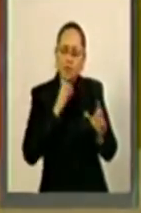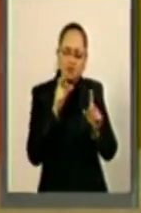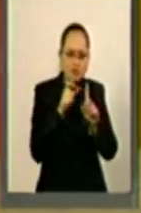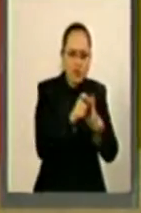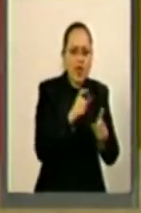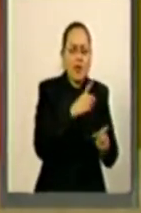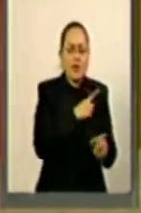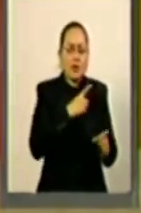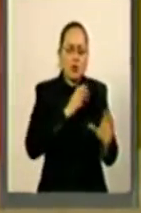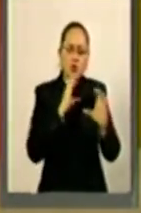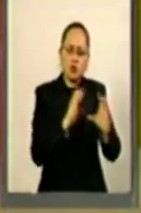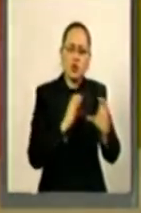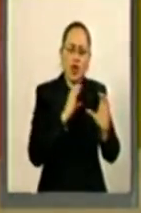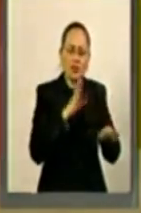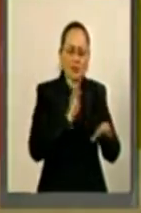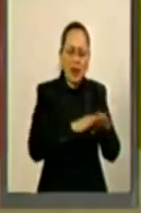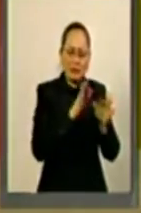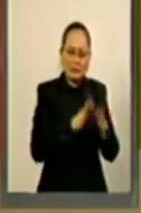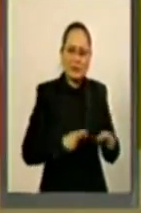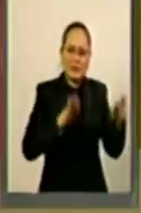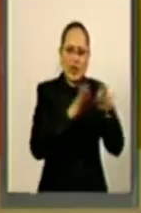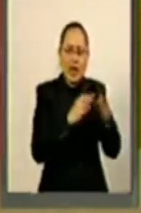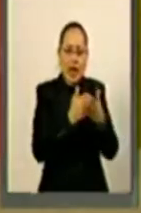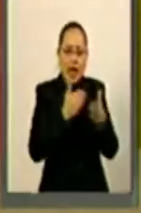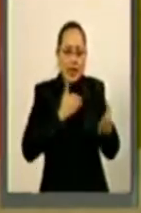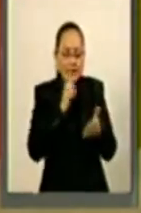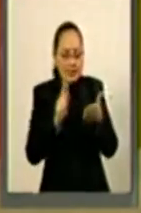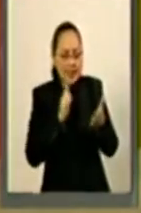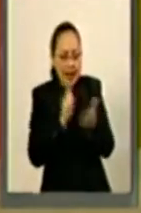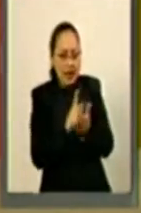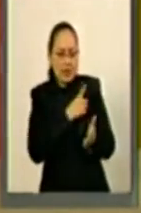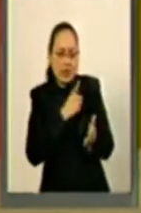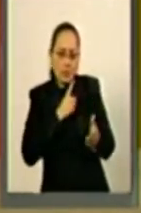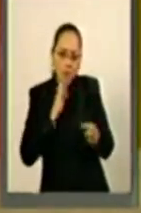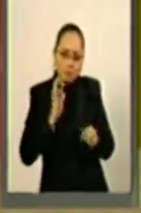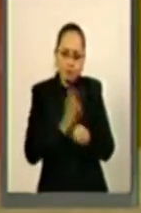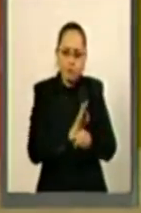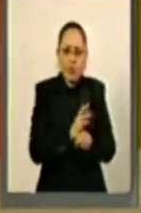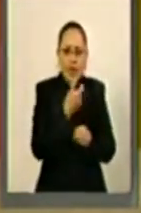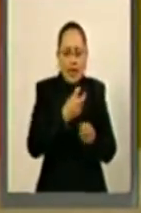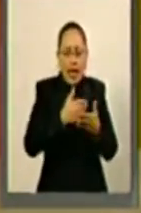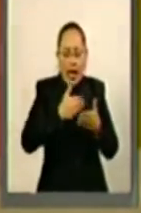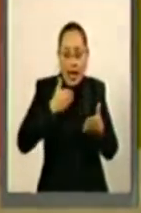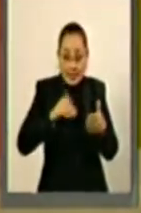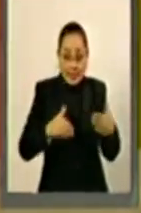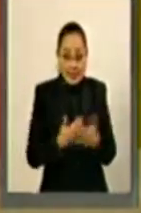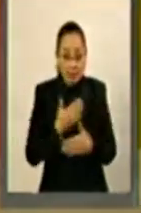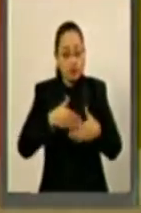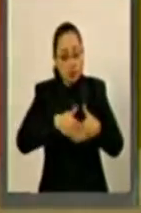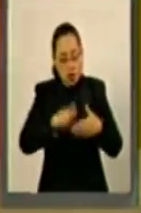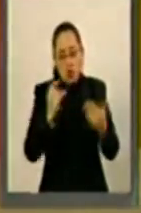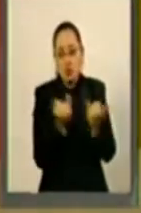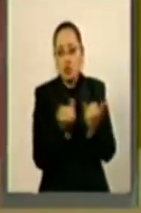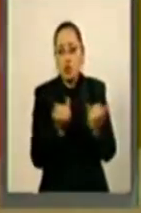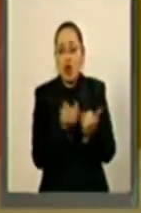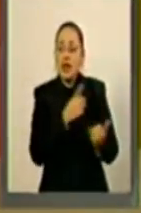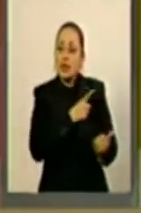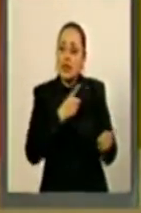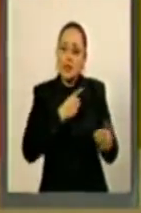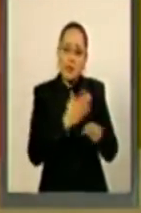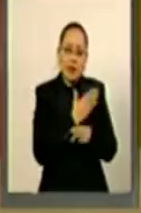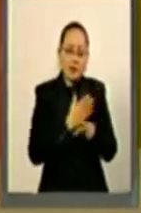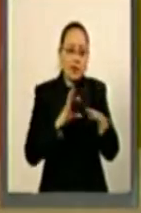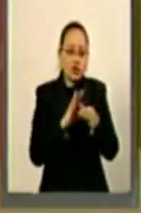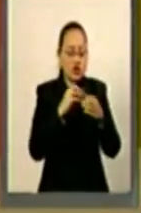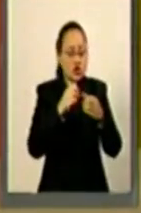la debida protección legal, tanto antes como después del nacimiento. El niño debe gozar de los beneficios de